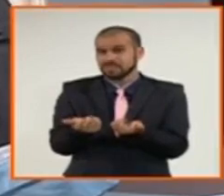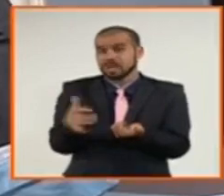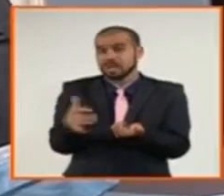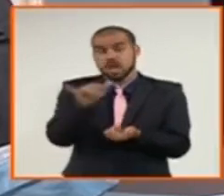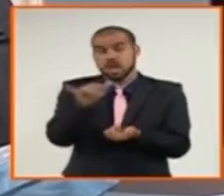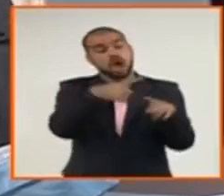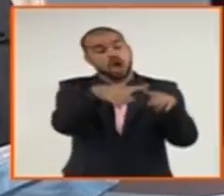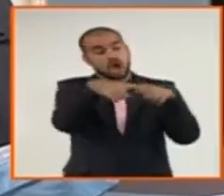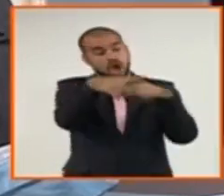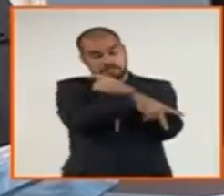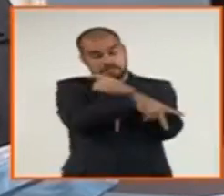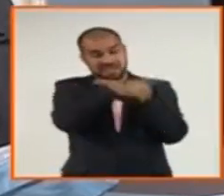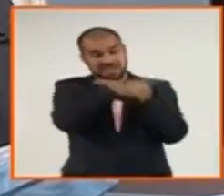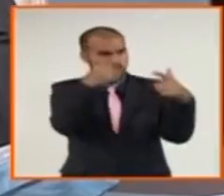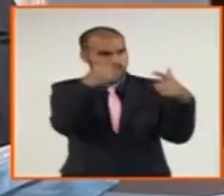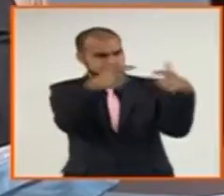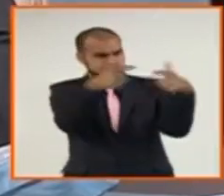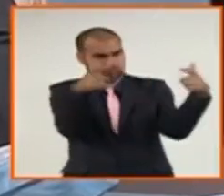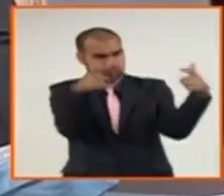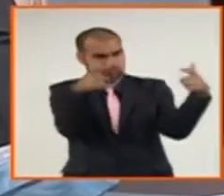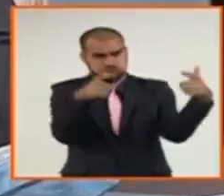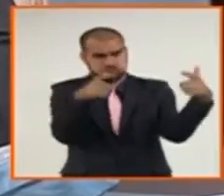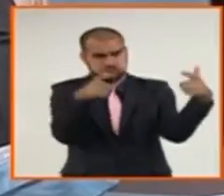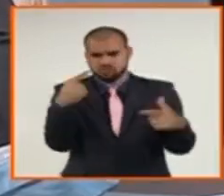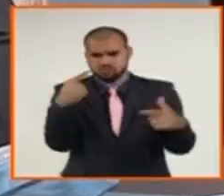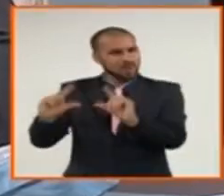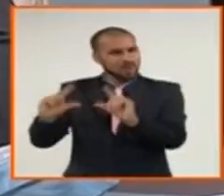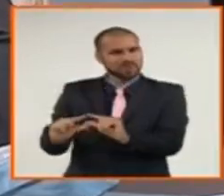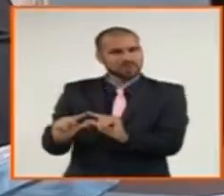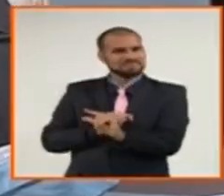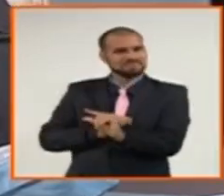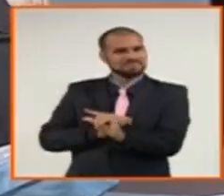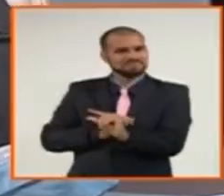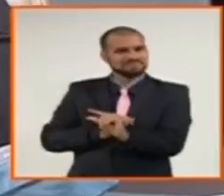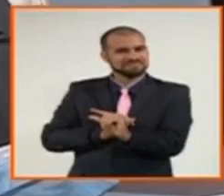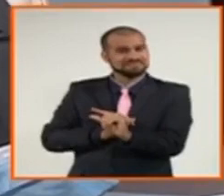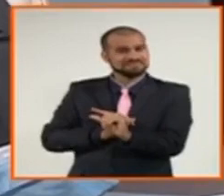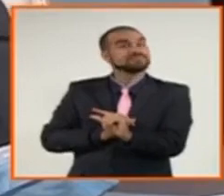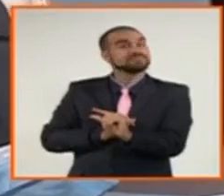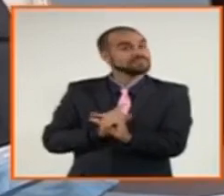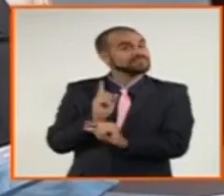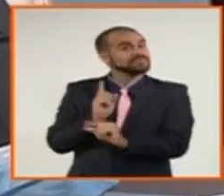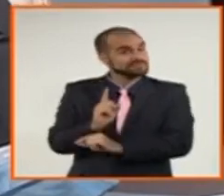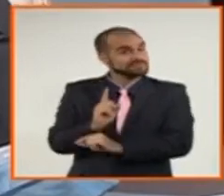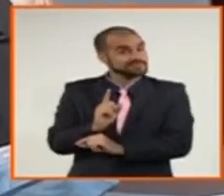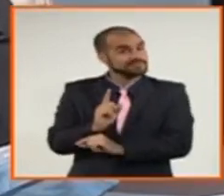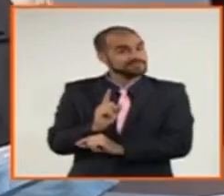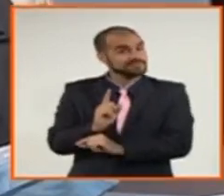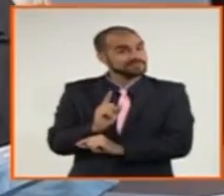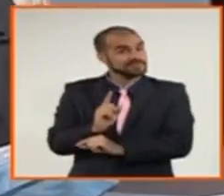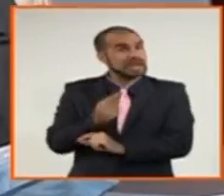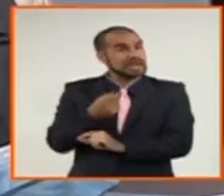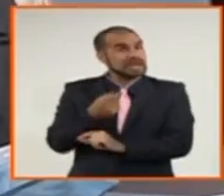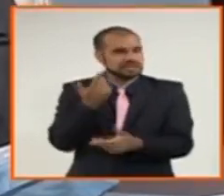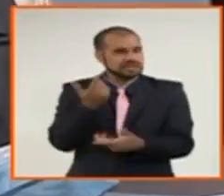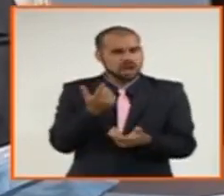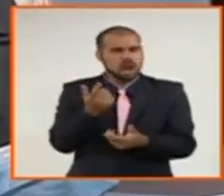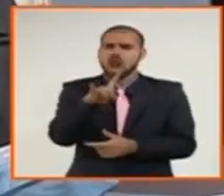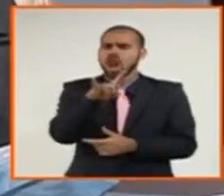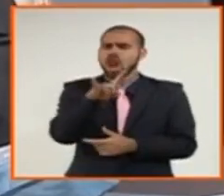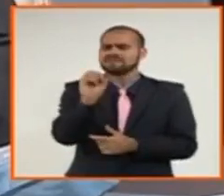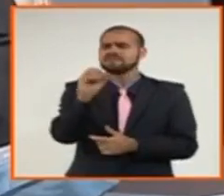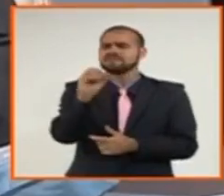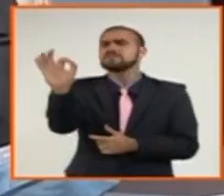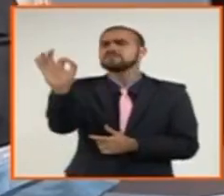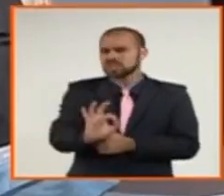Omicron, 10 veces menos que nuestra propia ola de Delta. O sea que hay prácticamente un 90%